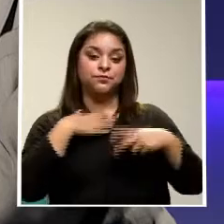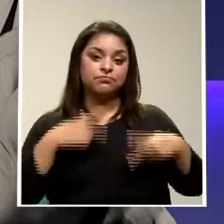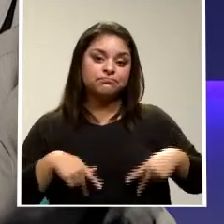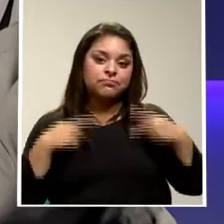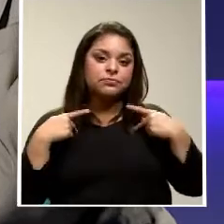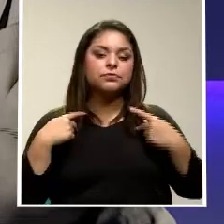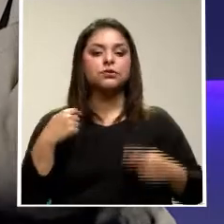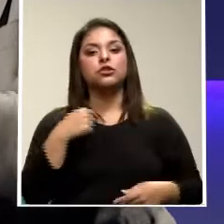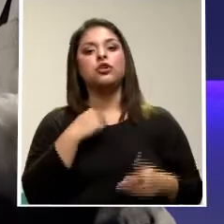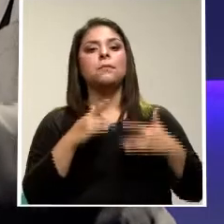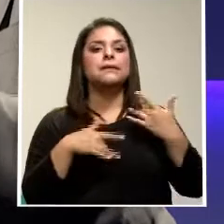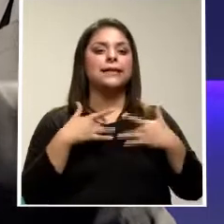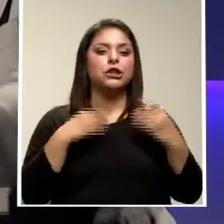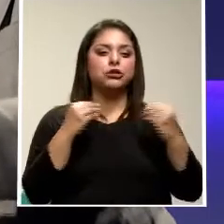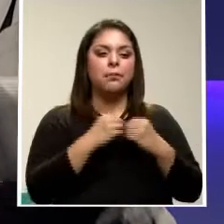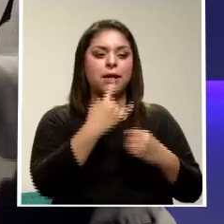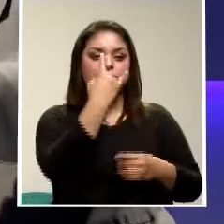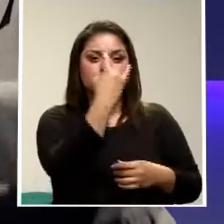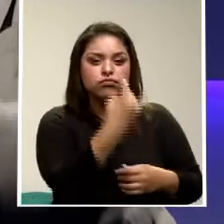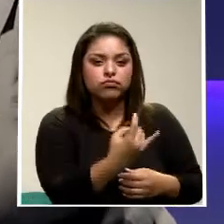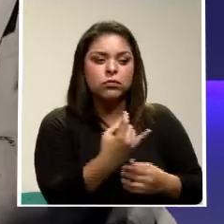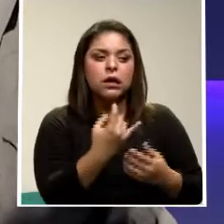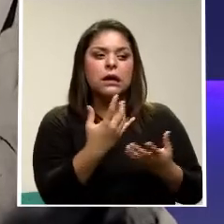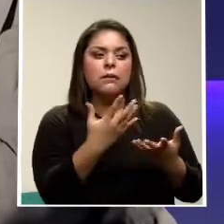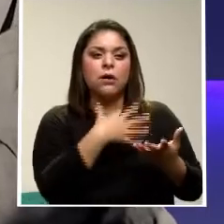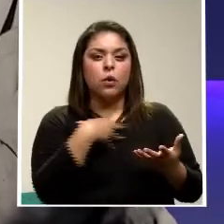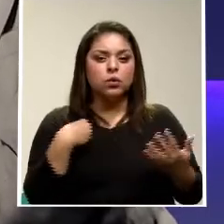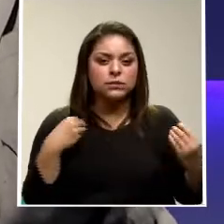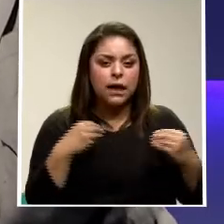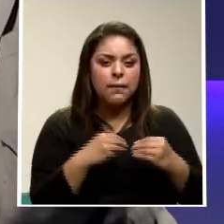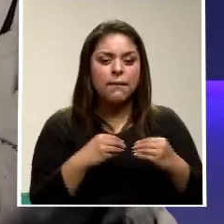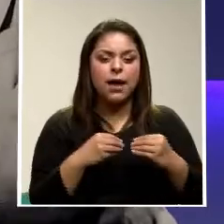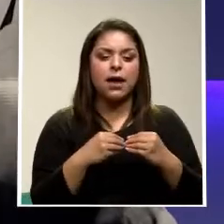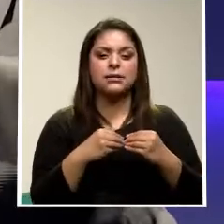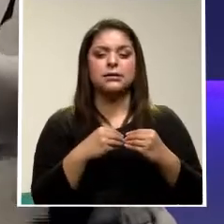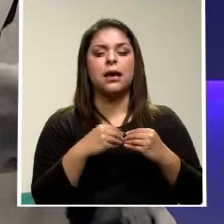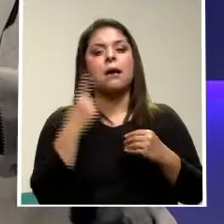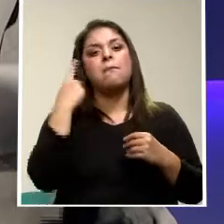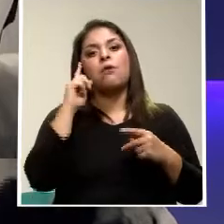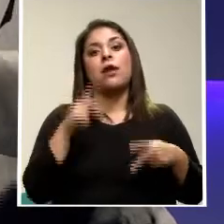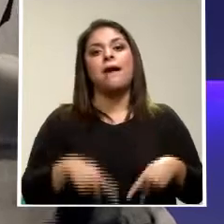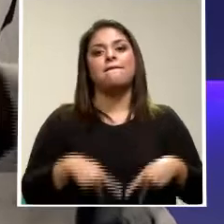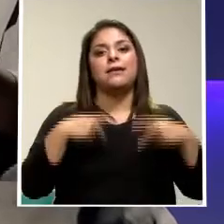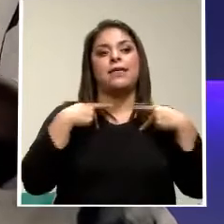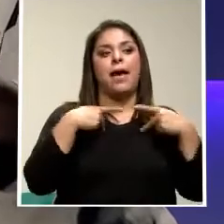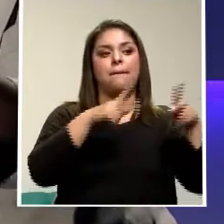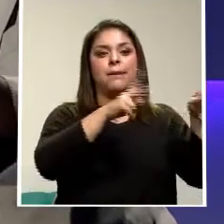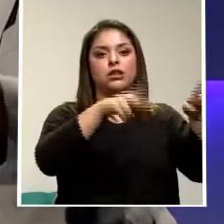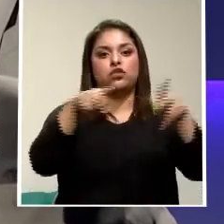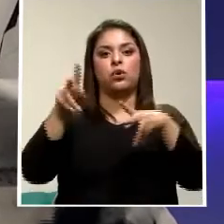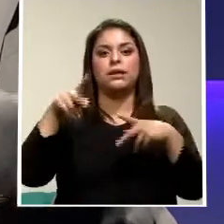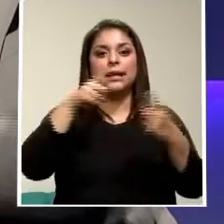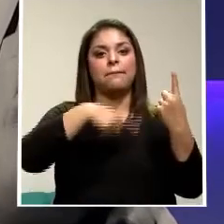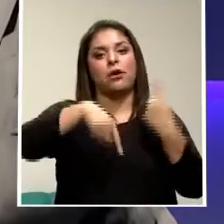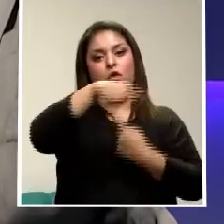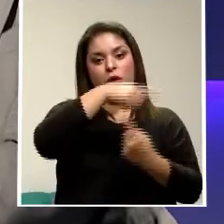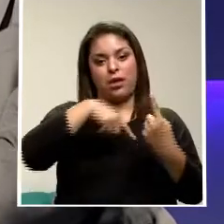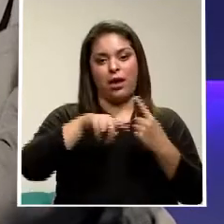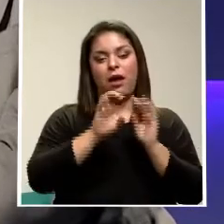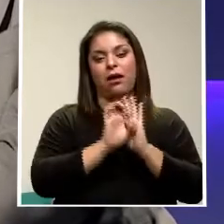más atraído, inclinado y curioso, digamos, por la vida de la gente que me rodea, por decirlo